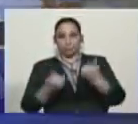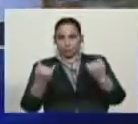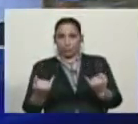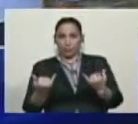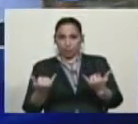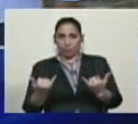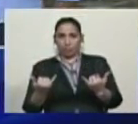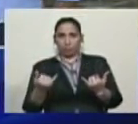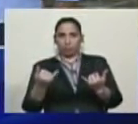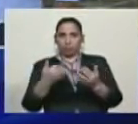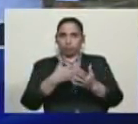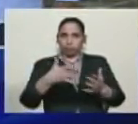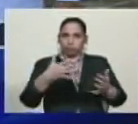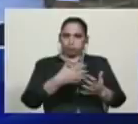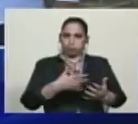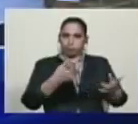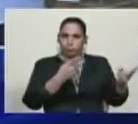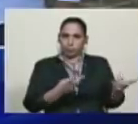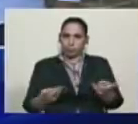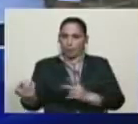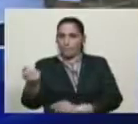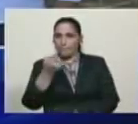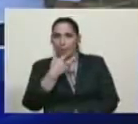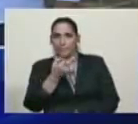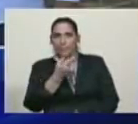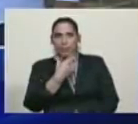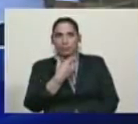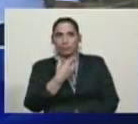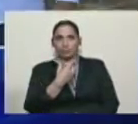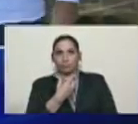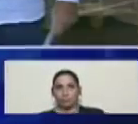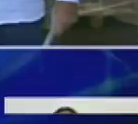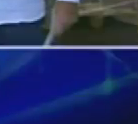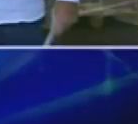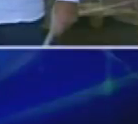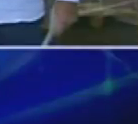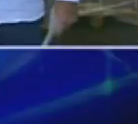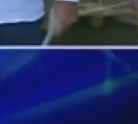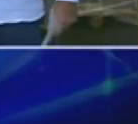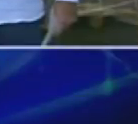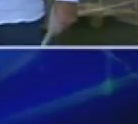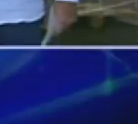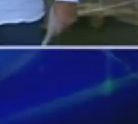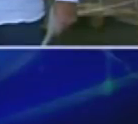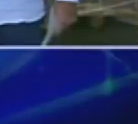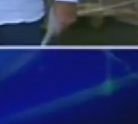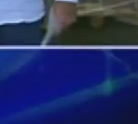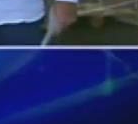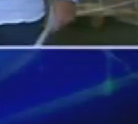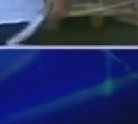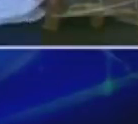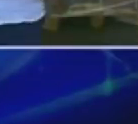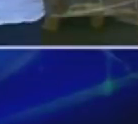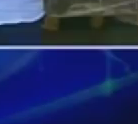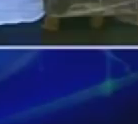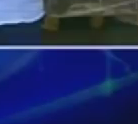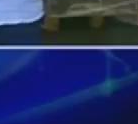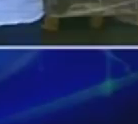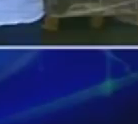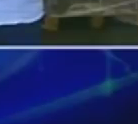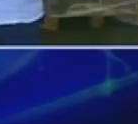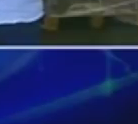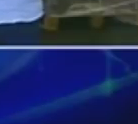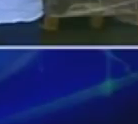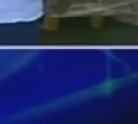para recibir medicamentos para paracetamol ampicilina días sepan digoxina